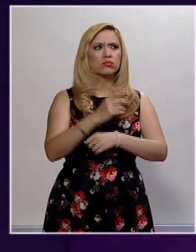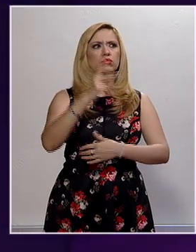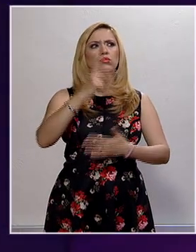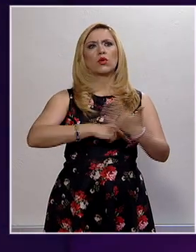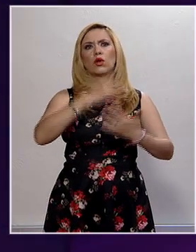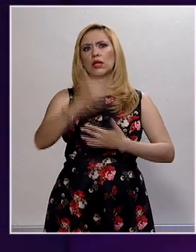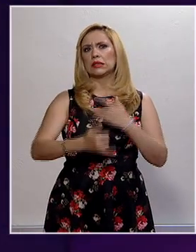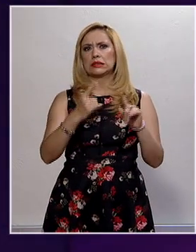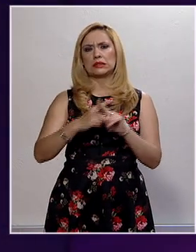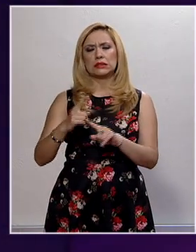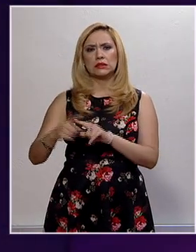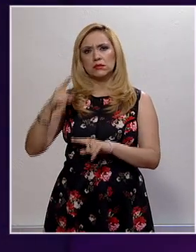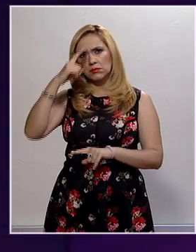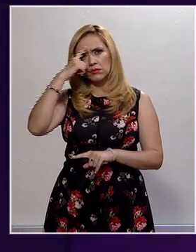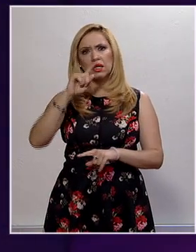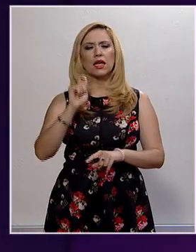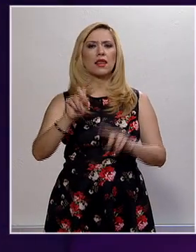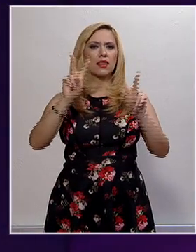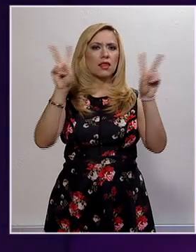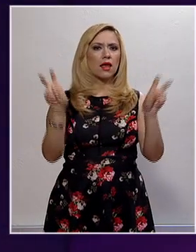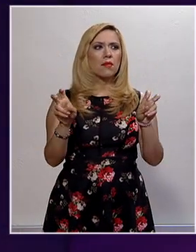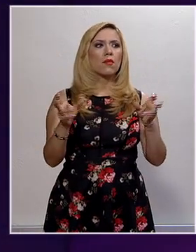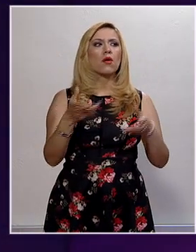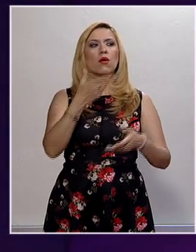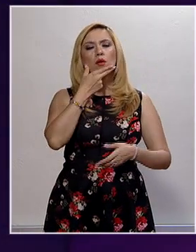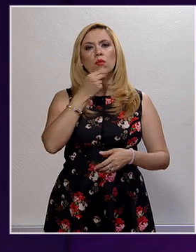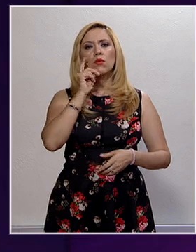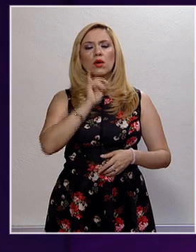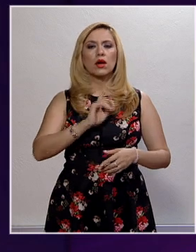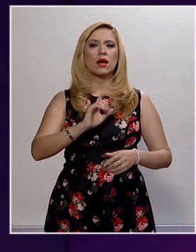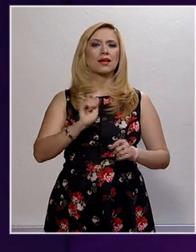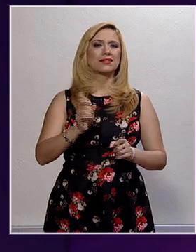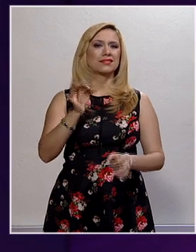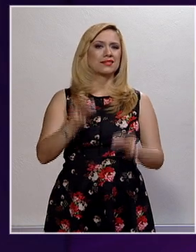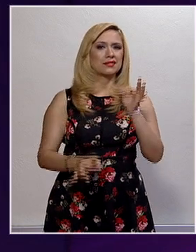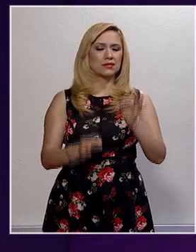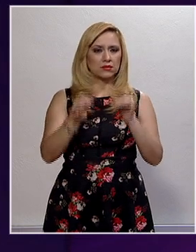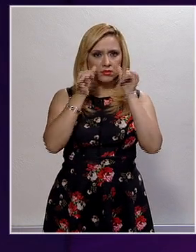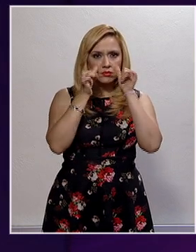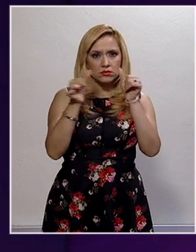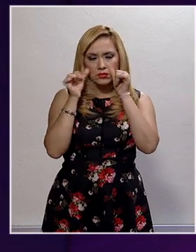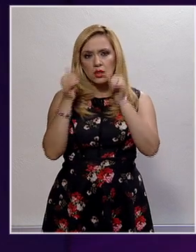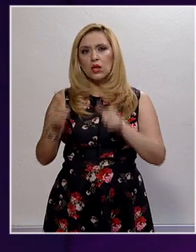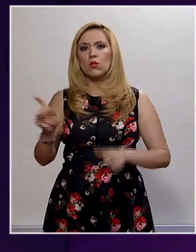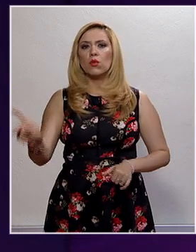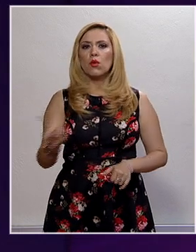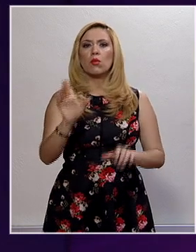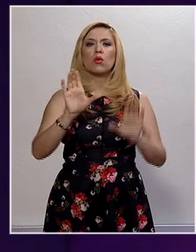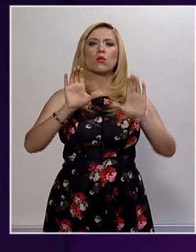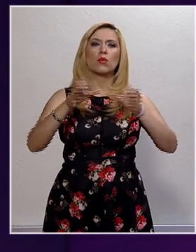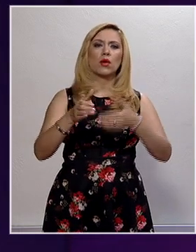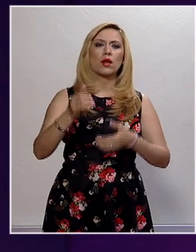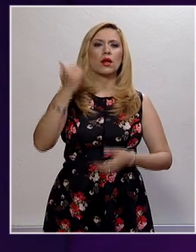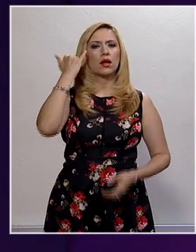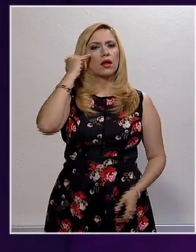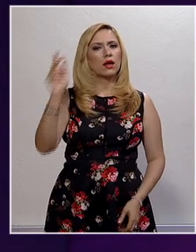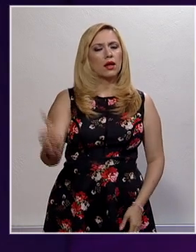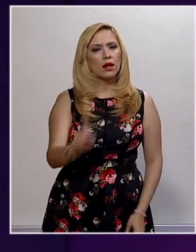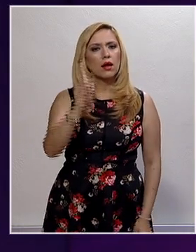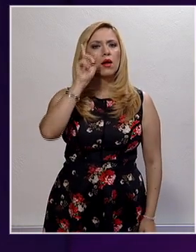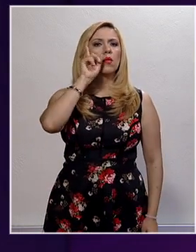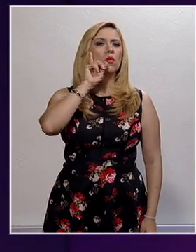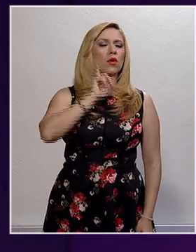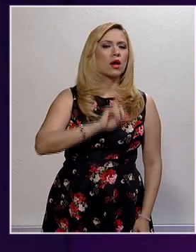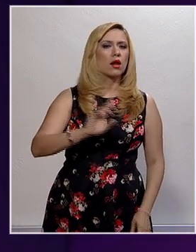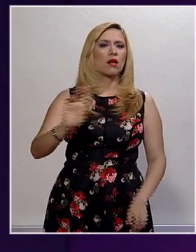de investigación, acción sobre el tema de género y justicia y en particular sobre el acceso a la justicia de pueblos y comunidades indígenas, mujeres indígenas y